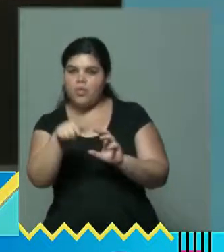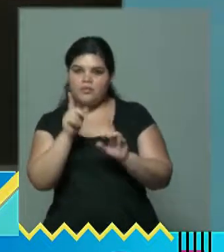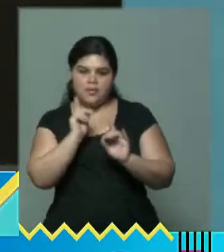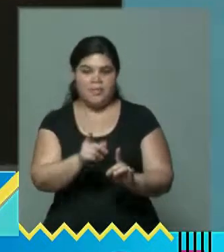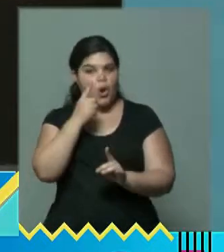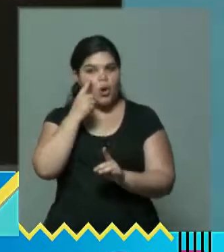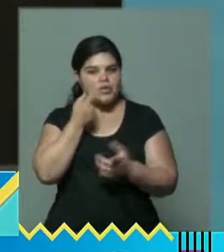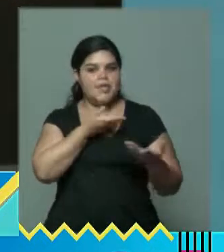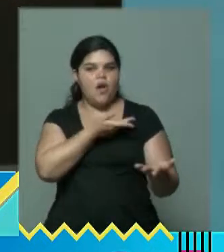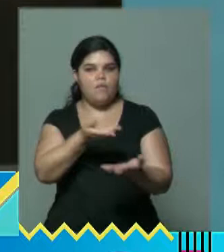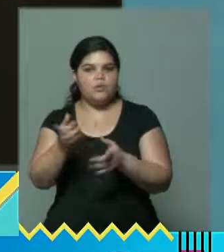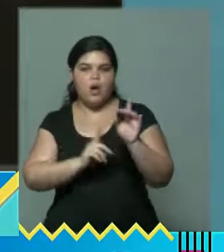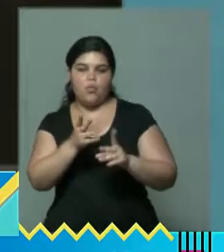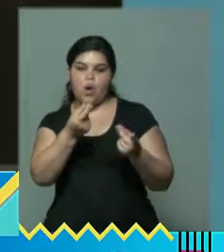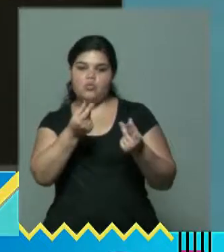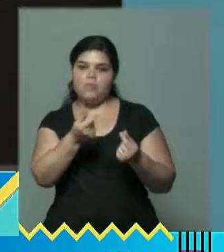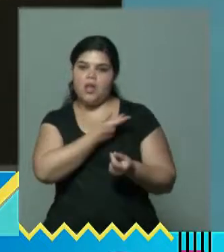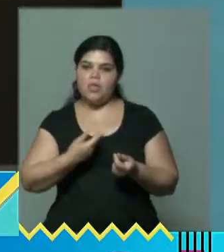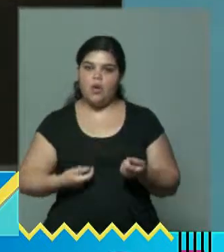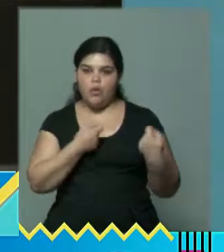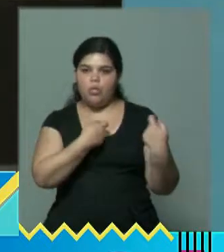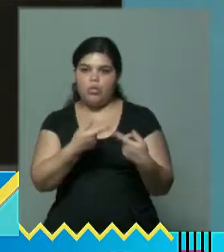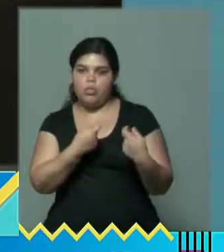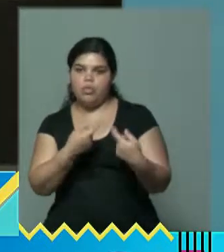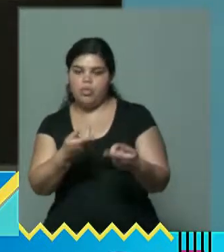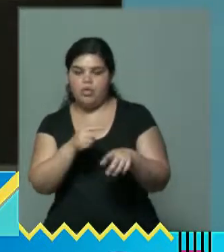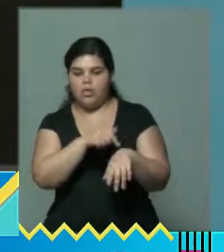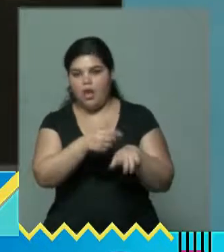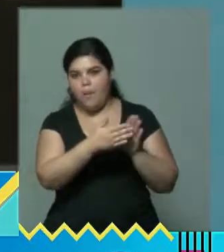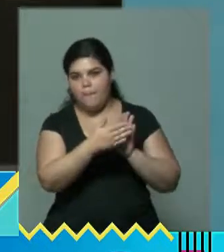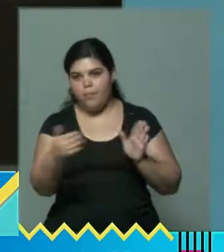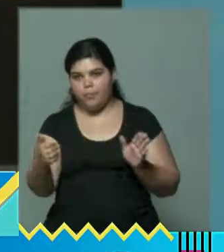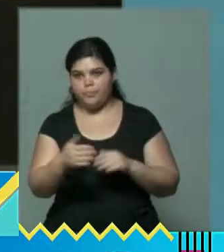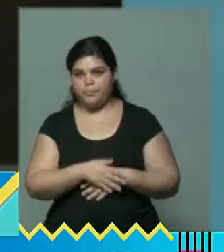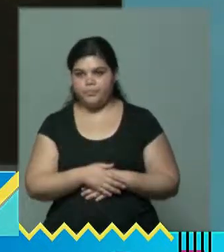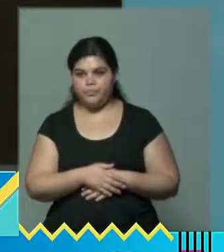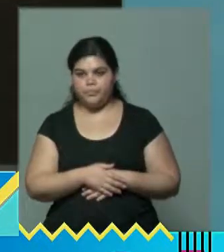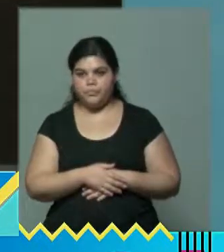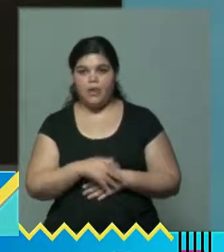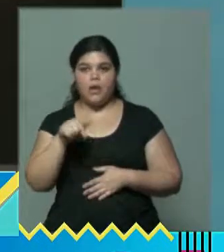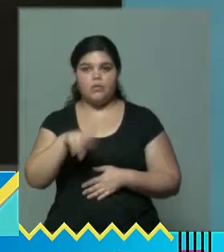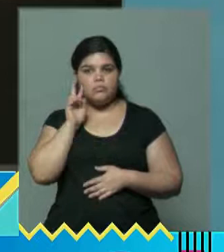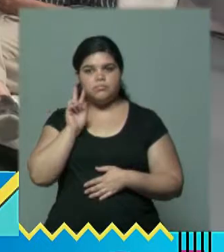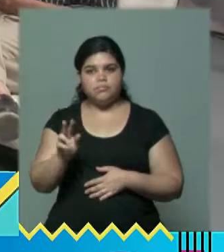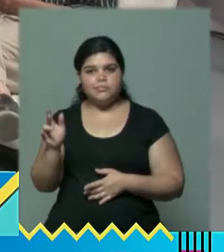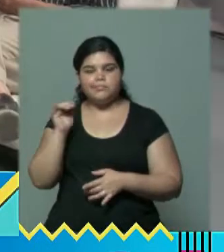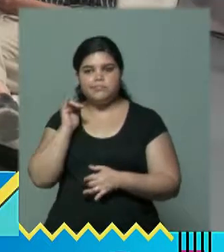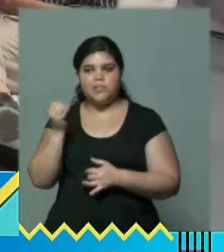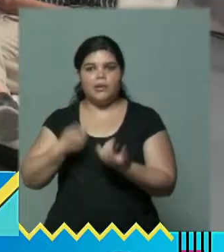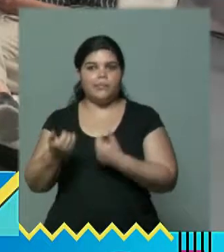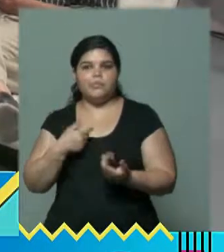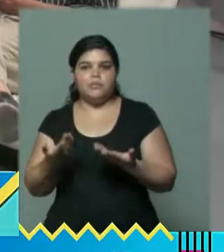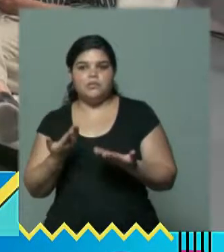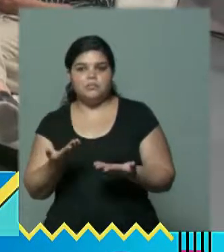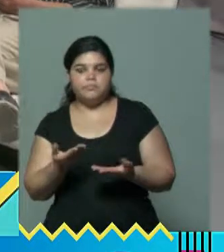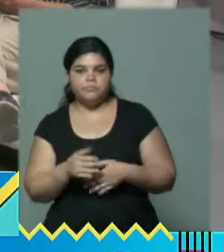aquellos servicios que han sido subsidiados por un tiempo prolongado, si se quiere. Y me gustaría escucharte, Marcelo. Sí, en